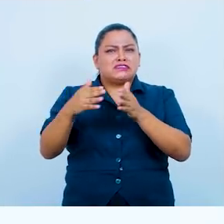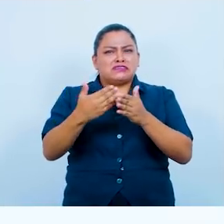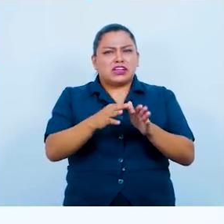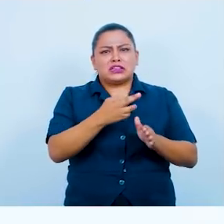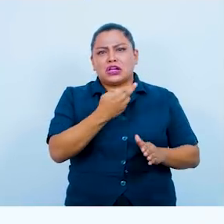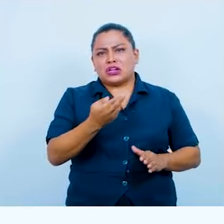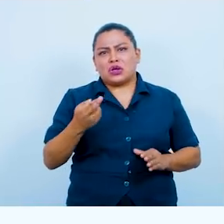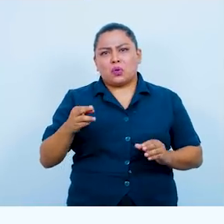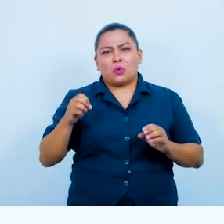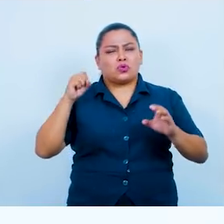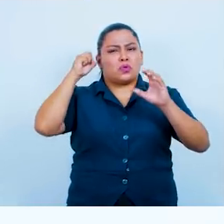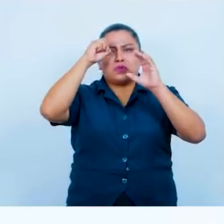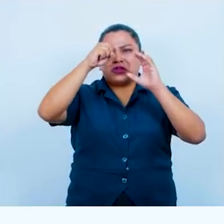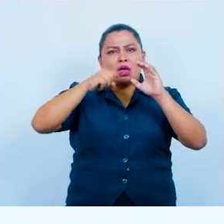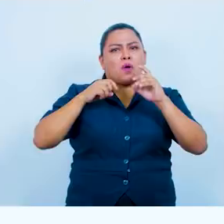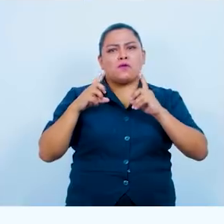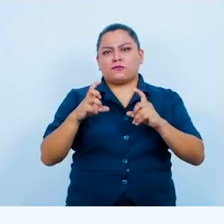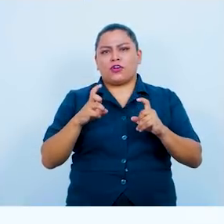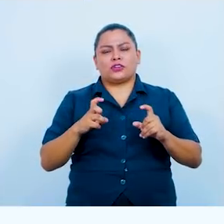recursos multimedia en el mismo.